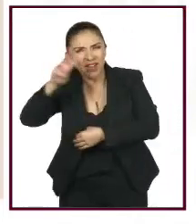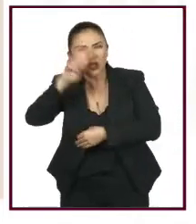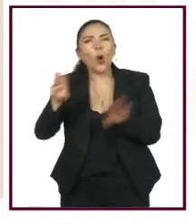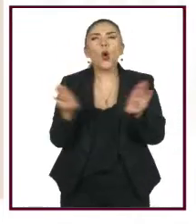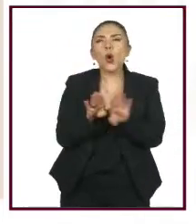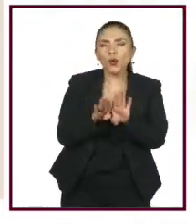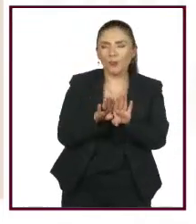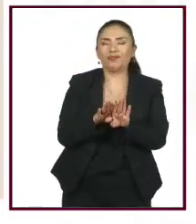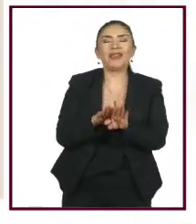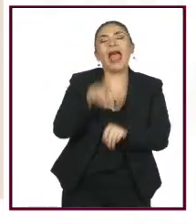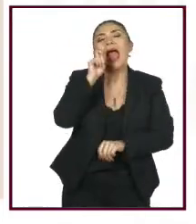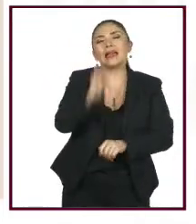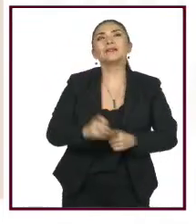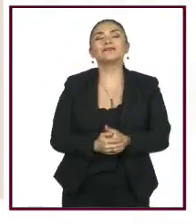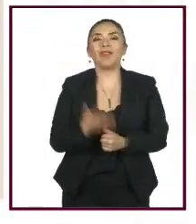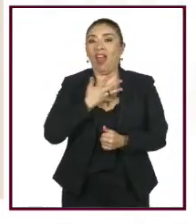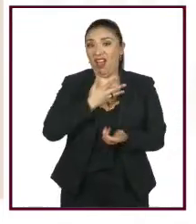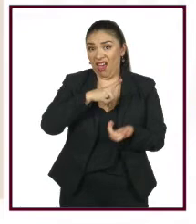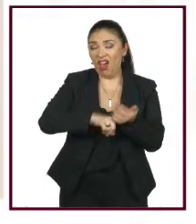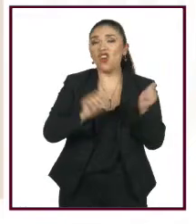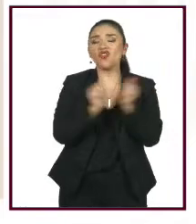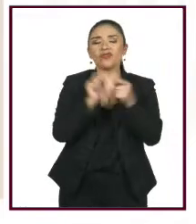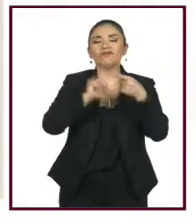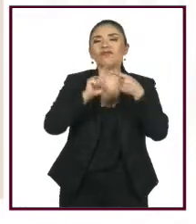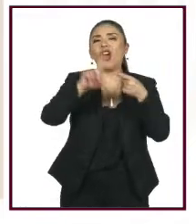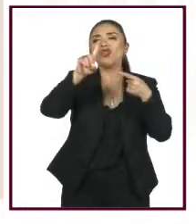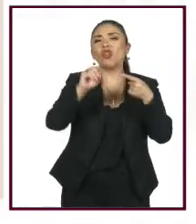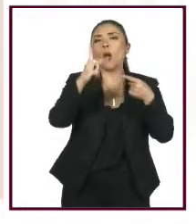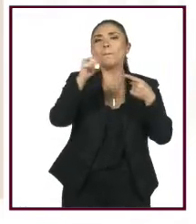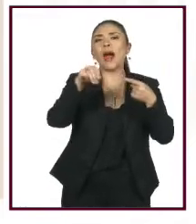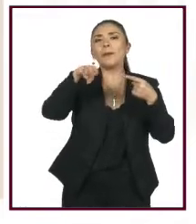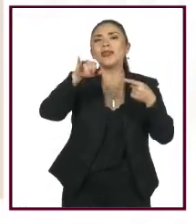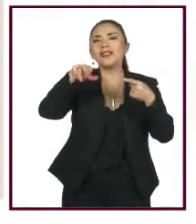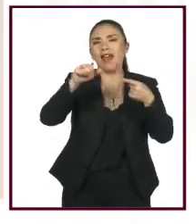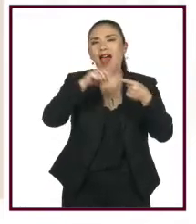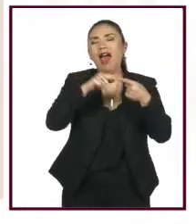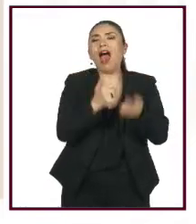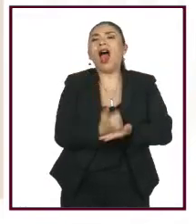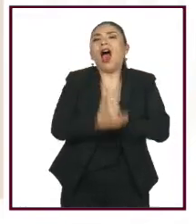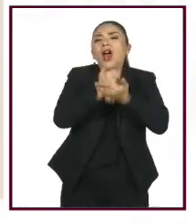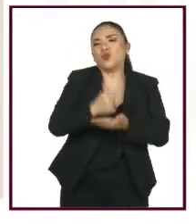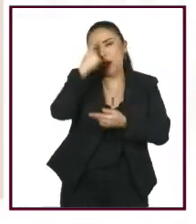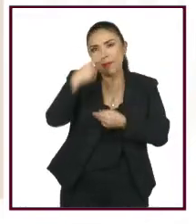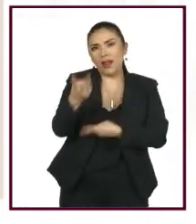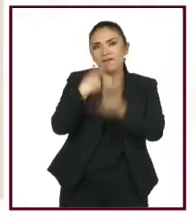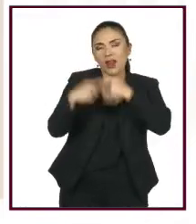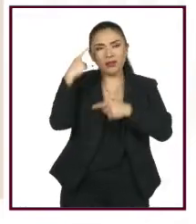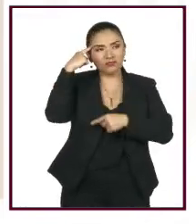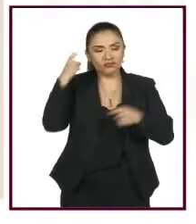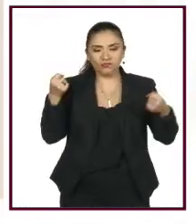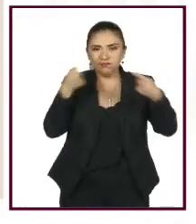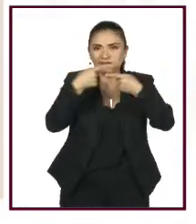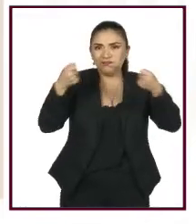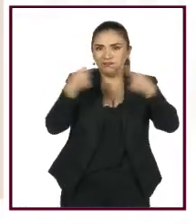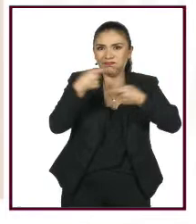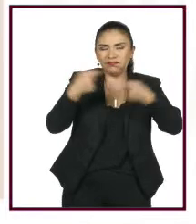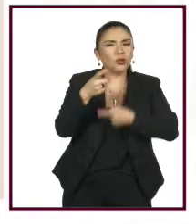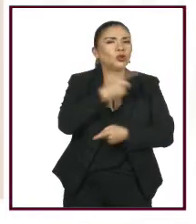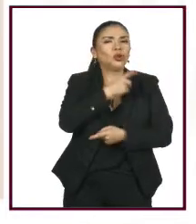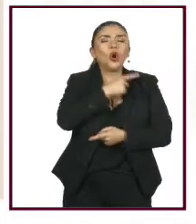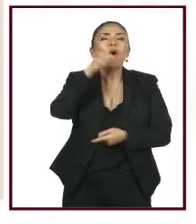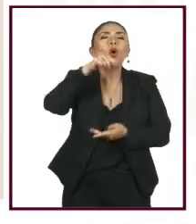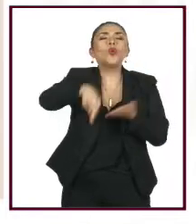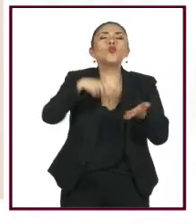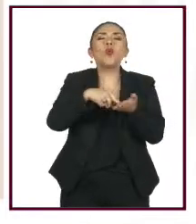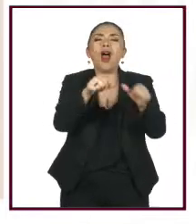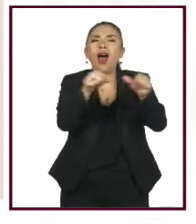es un circuito en el cual está involucrada la dopamina, que es un neurotransmisor que nosotros producimos específicamente en el